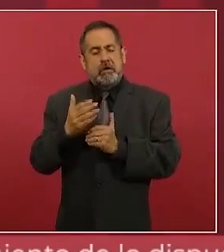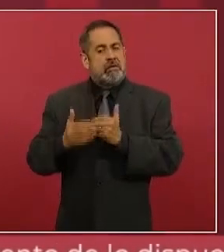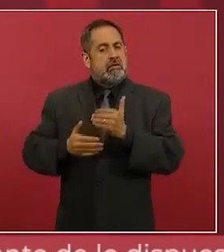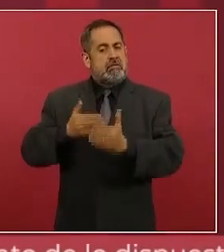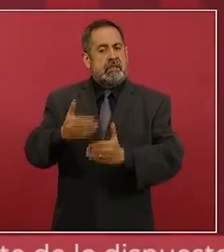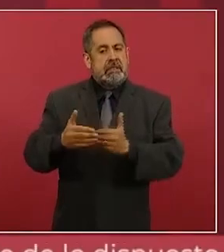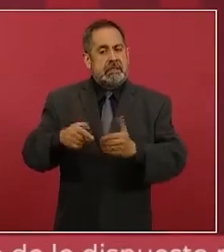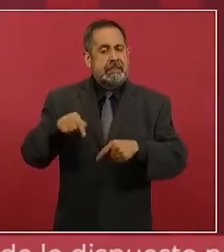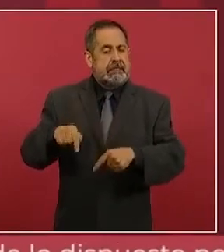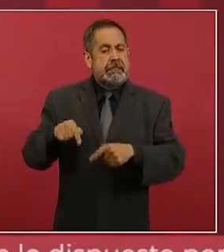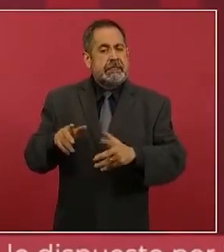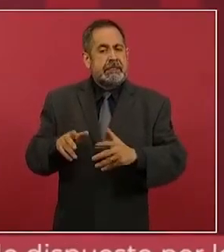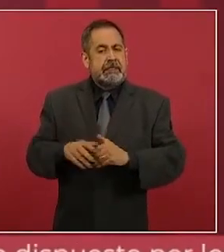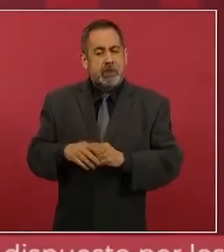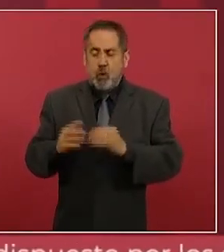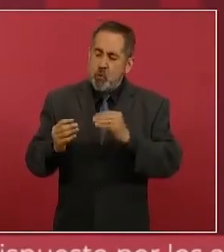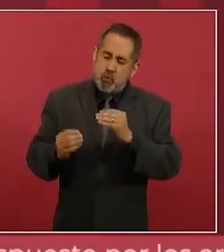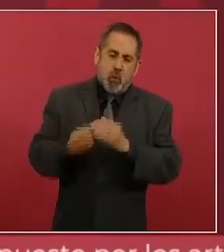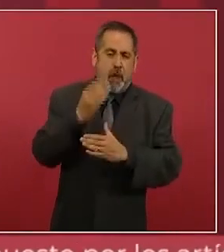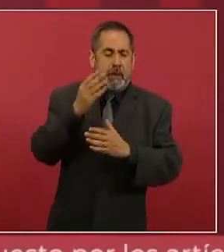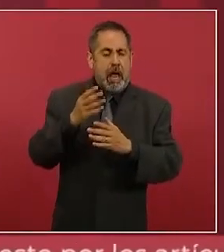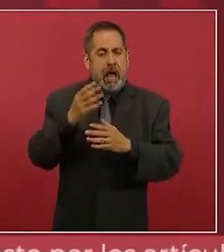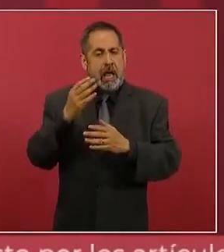esta nueva